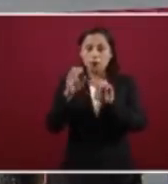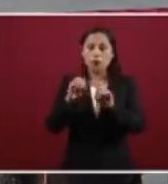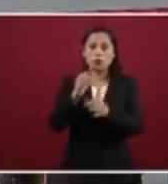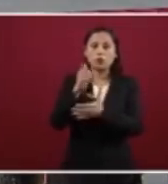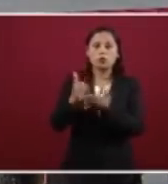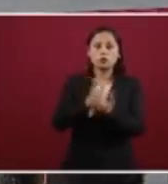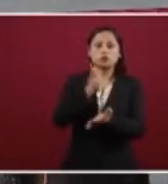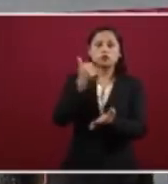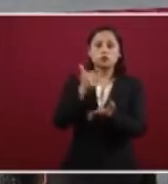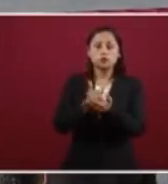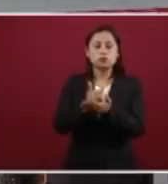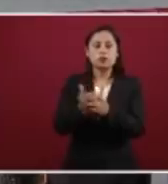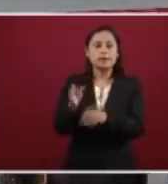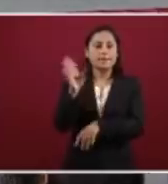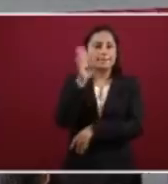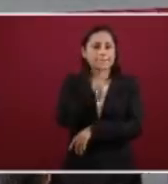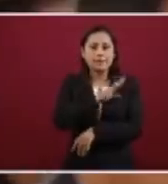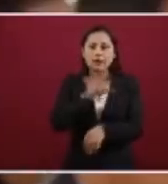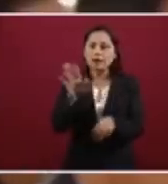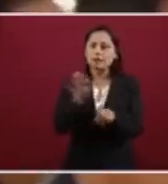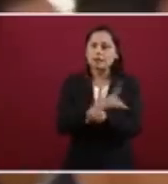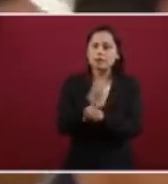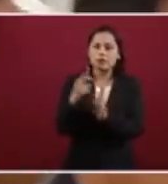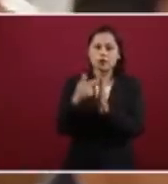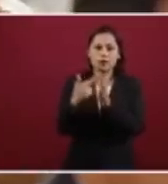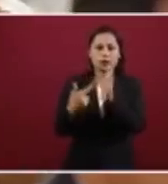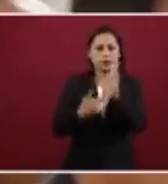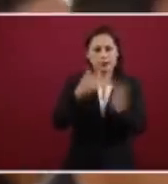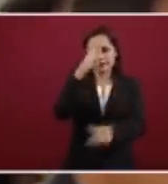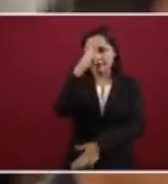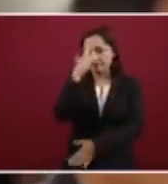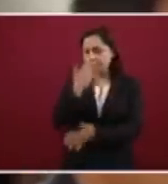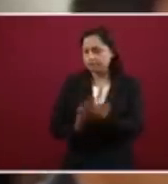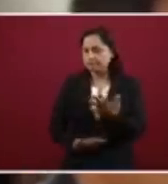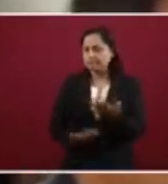norma. ¿Estamos actualmente ya